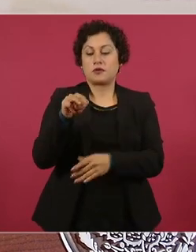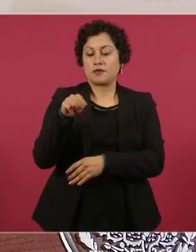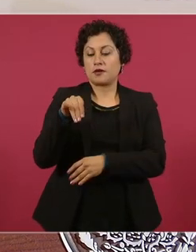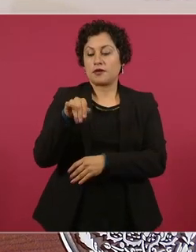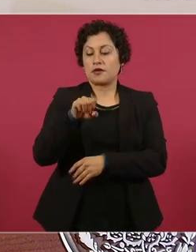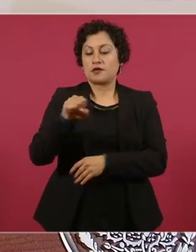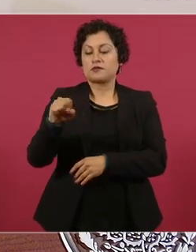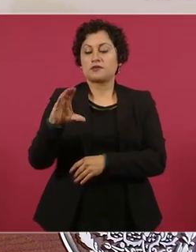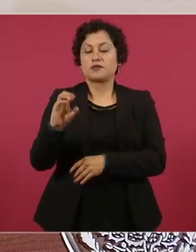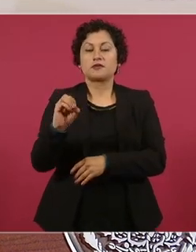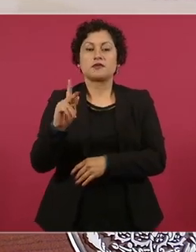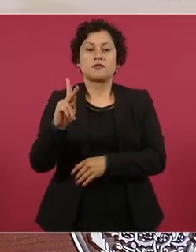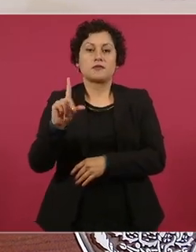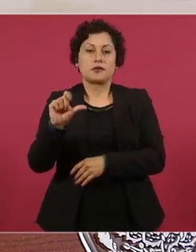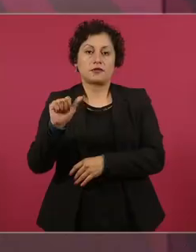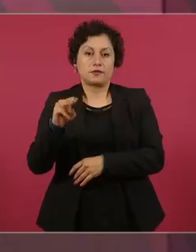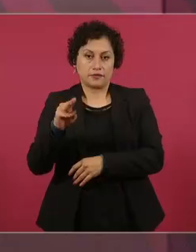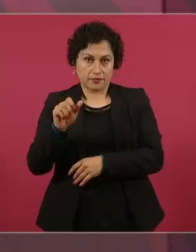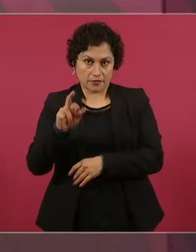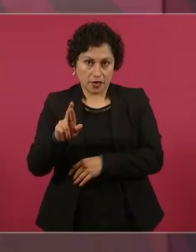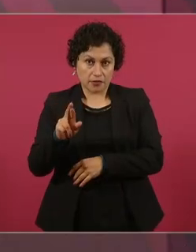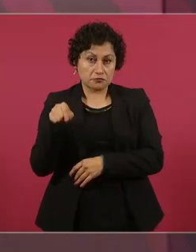hace más de 40 años.